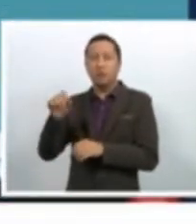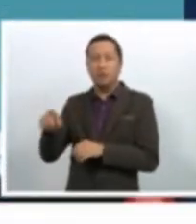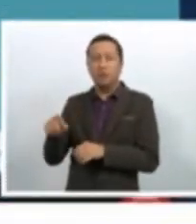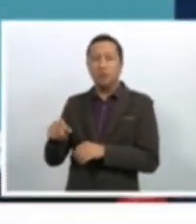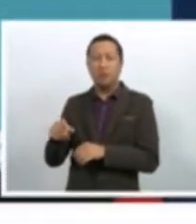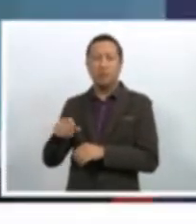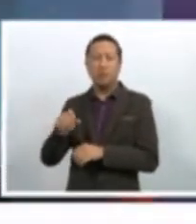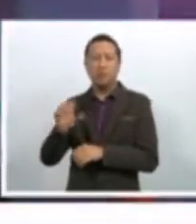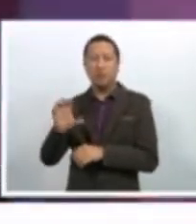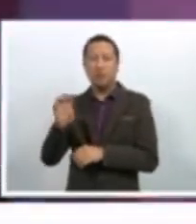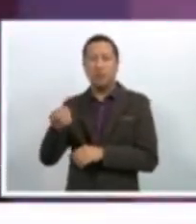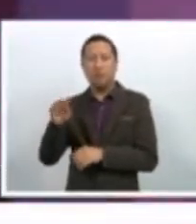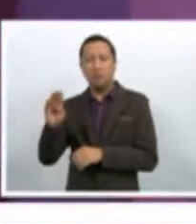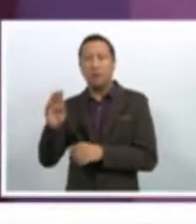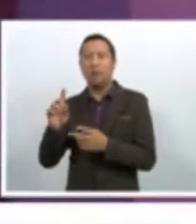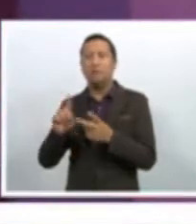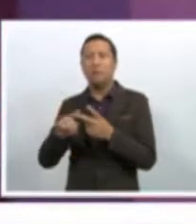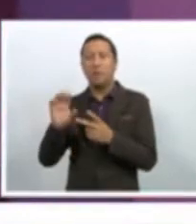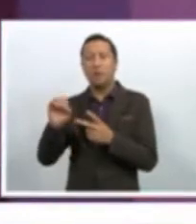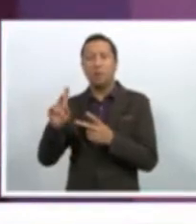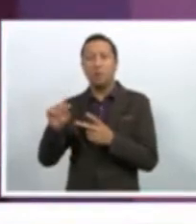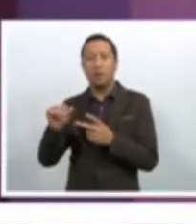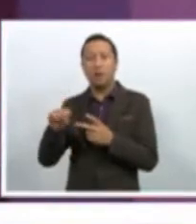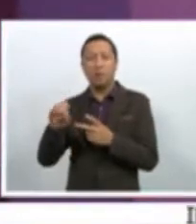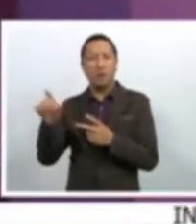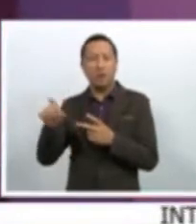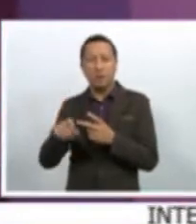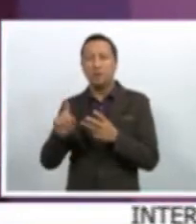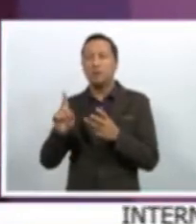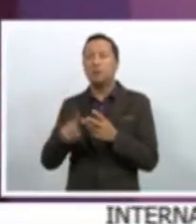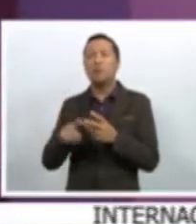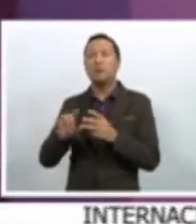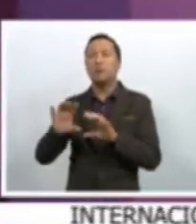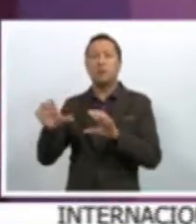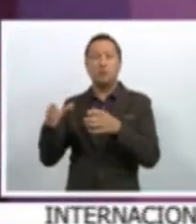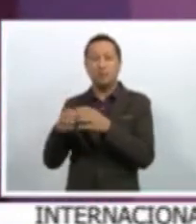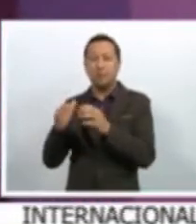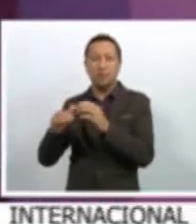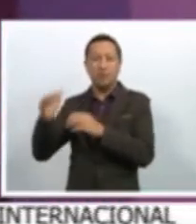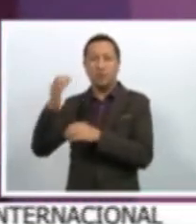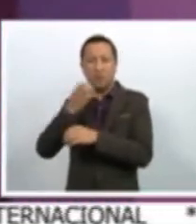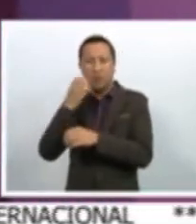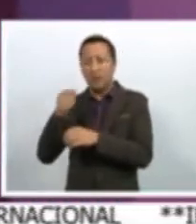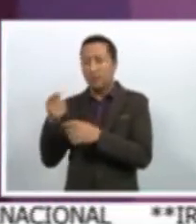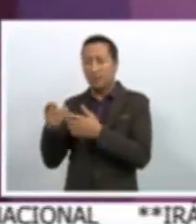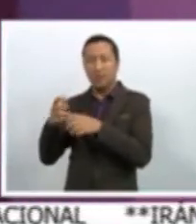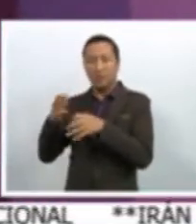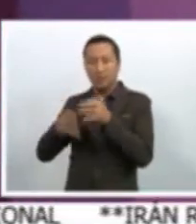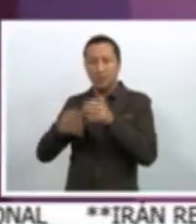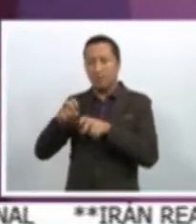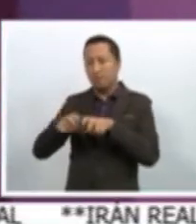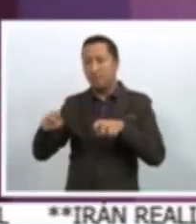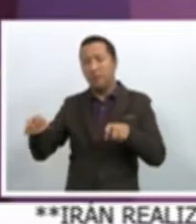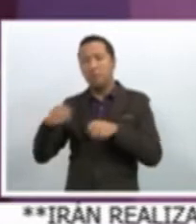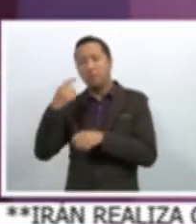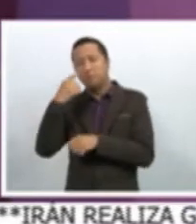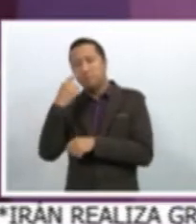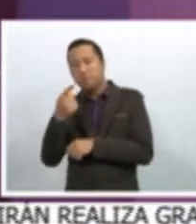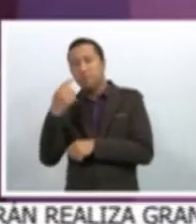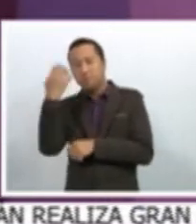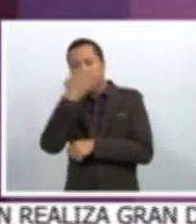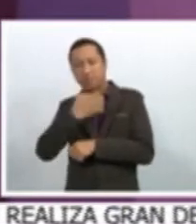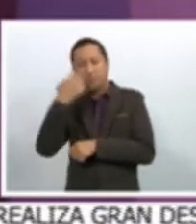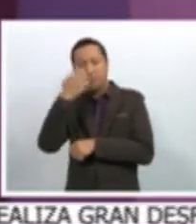Consejo Coordinador Empresarial, Coparmex, las cámaras empresariales, el sector académico, quienes evaluaron estos 50 proyectos que están ahora en esta fase